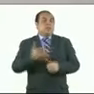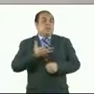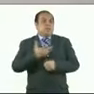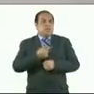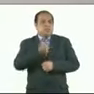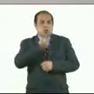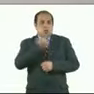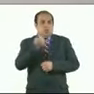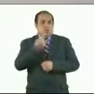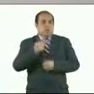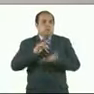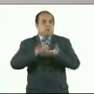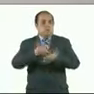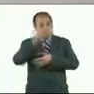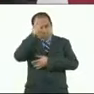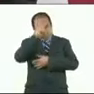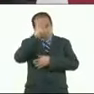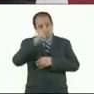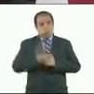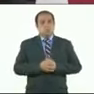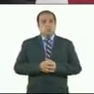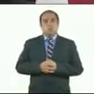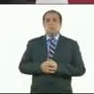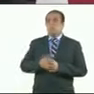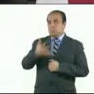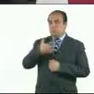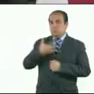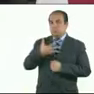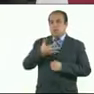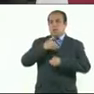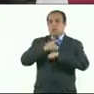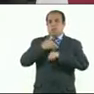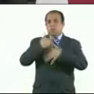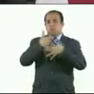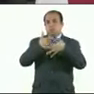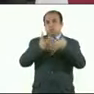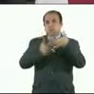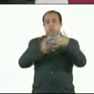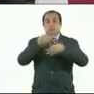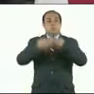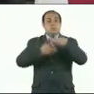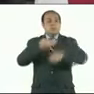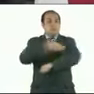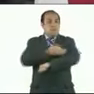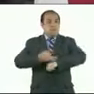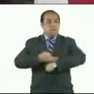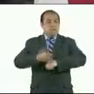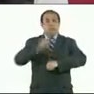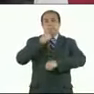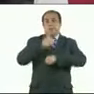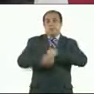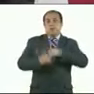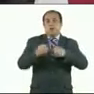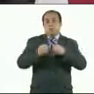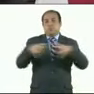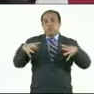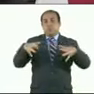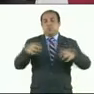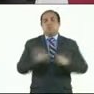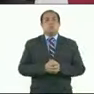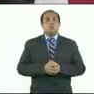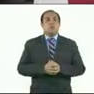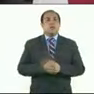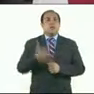sé, preguntarle? Sí, se tiene un censo de todas las familias afectadas, se tiene el recuento